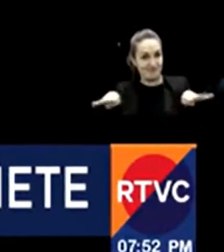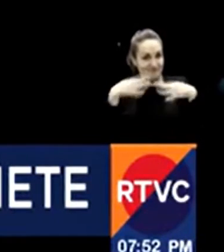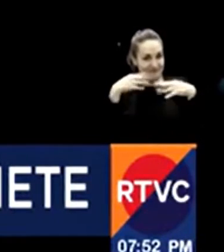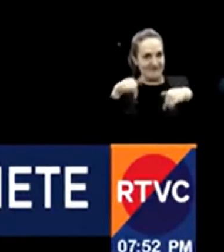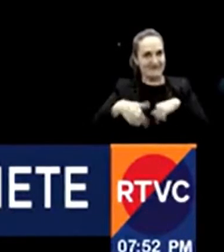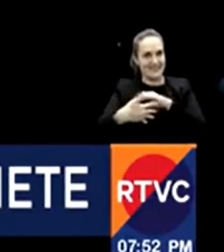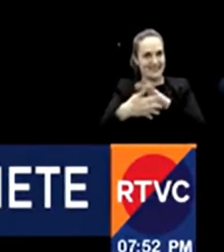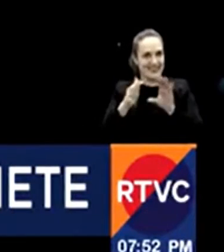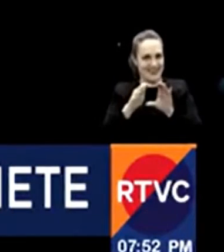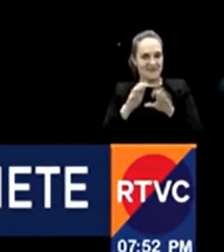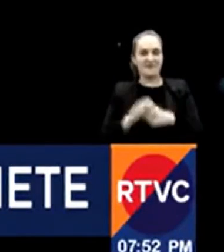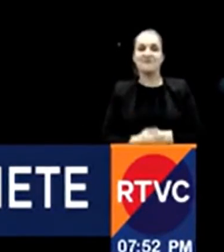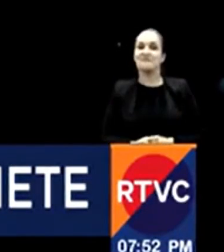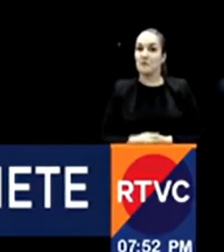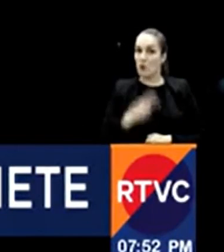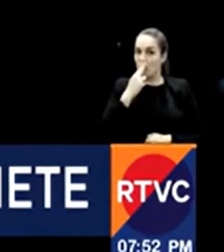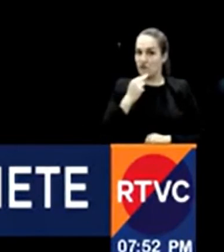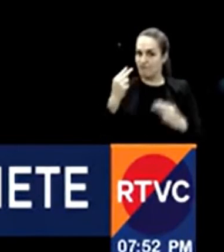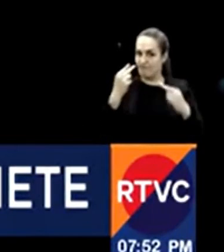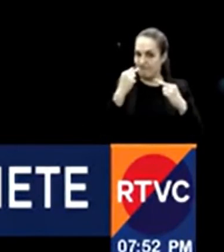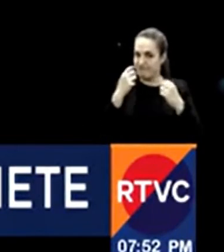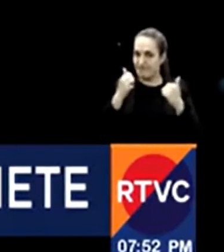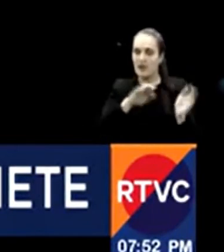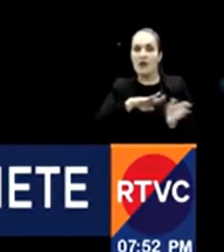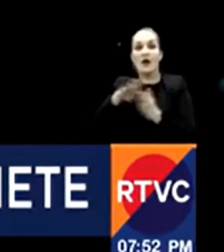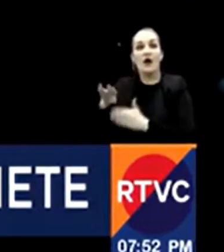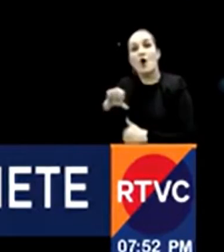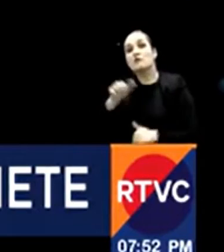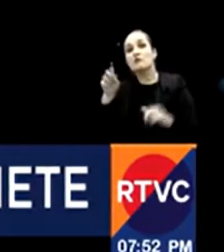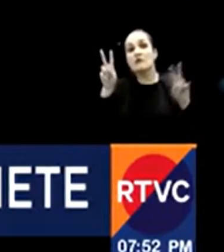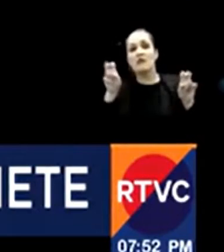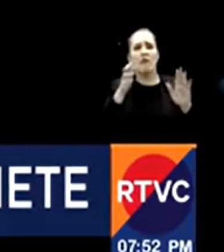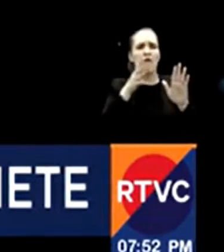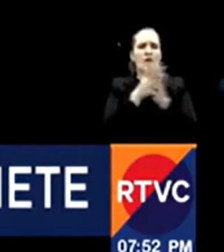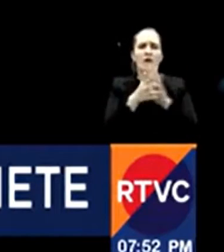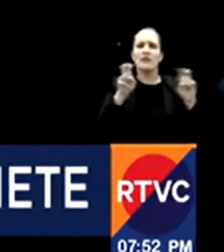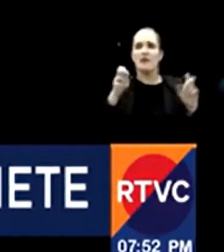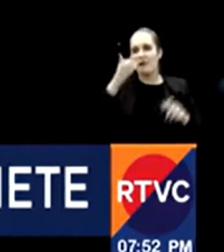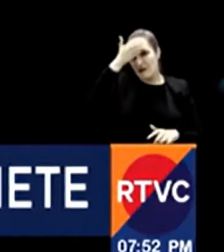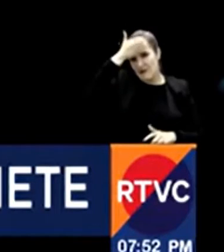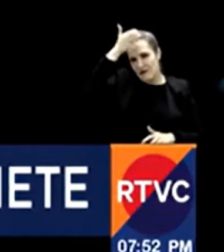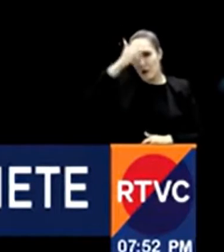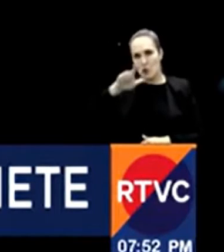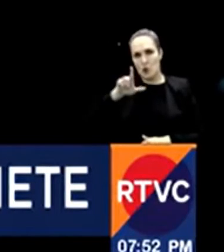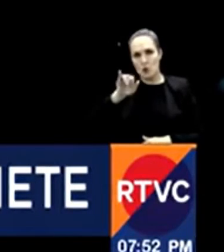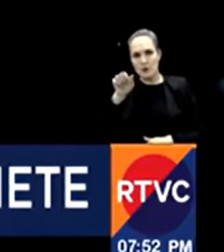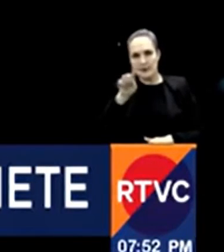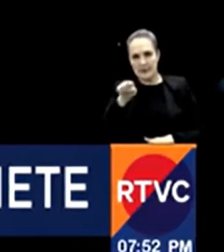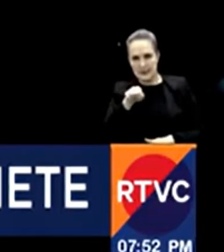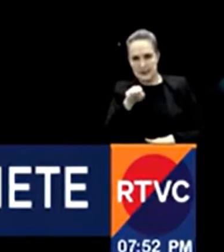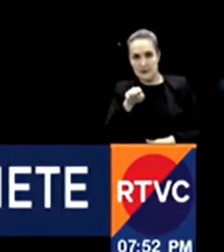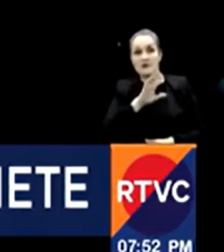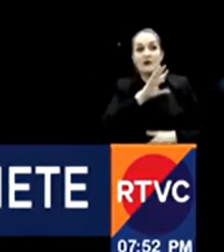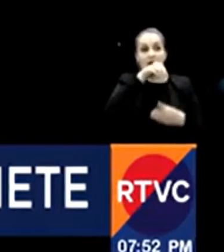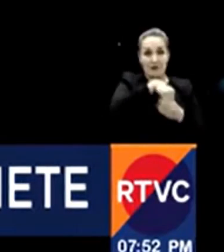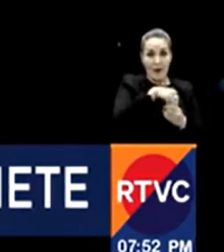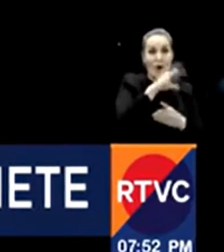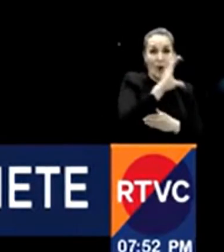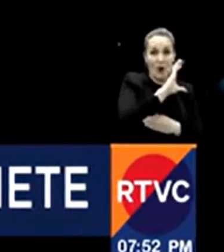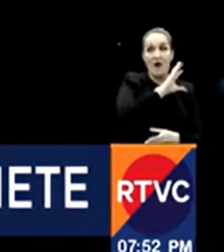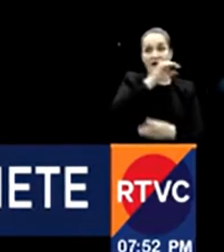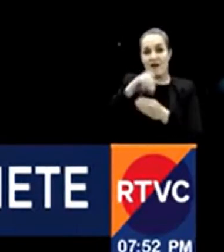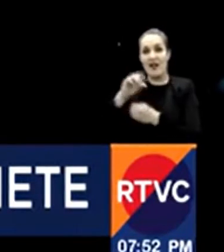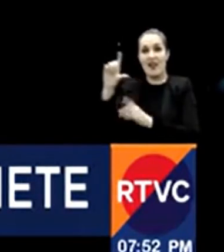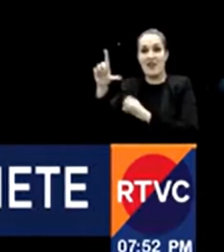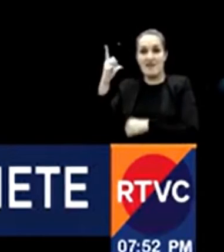pierdan el compromiso. Pero bueno, cambiamos de tema, o bueno, hablemos de Luis Díaz, el jugador de la Selección Colombia y de Liverpool, porque su equipo